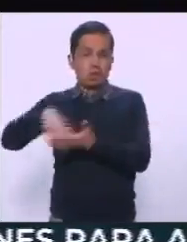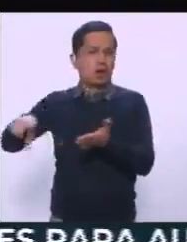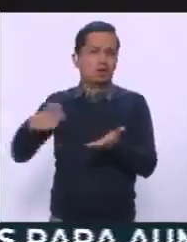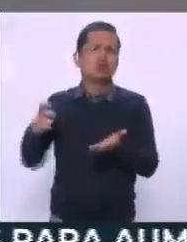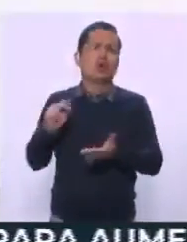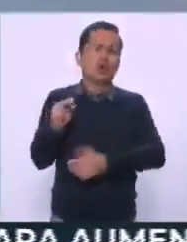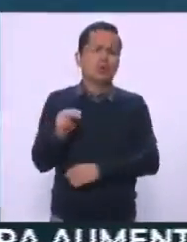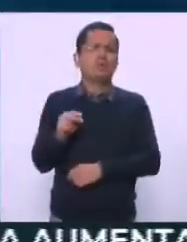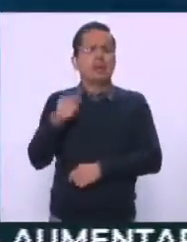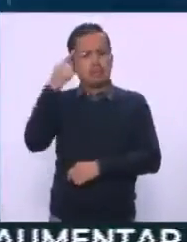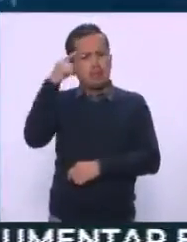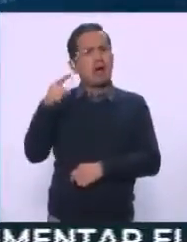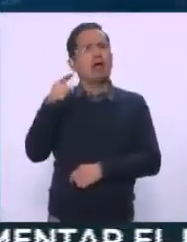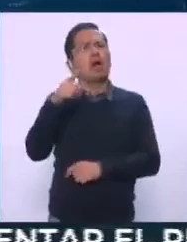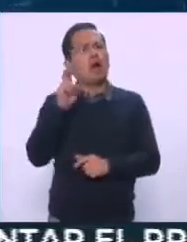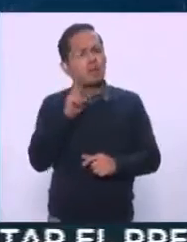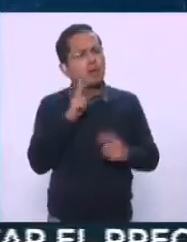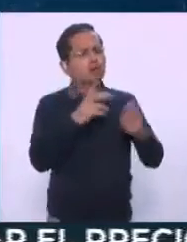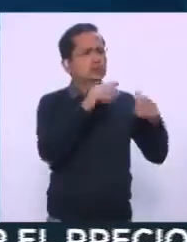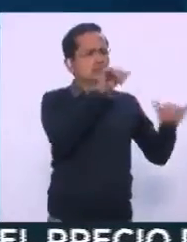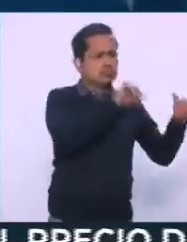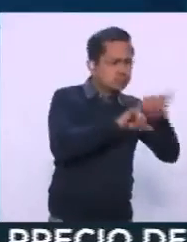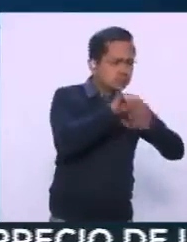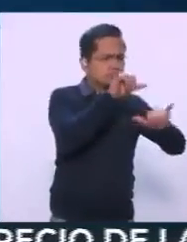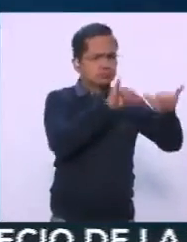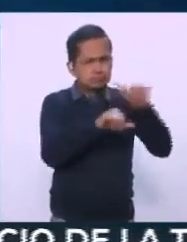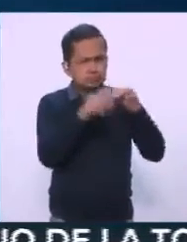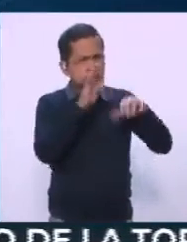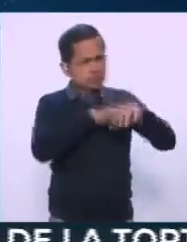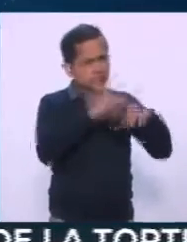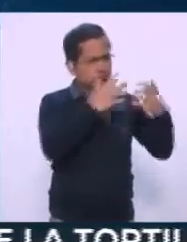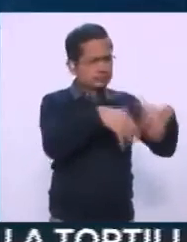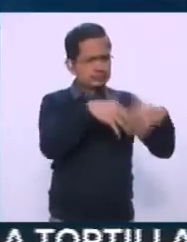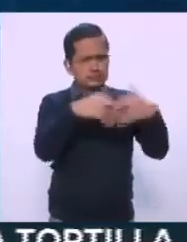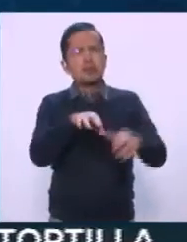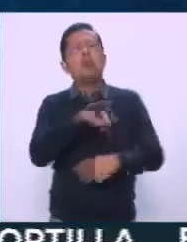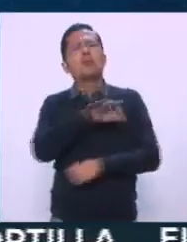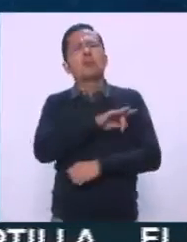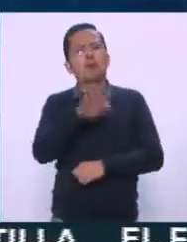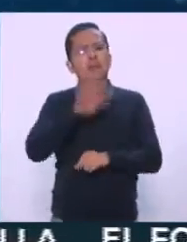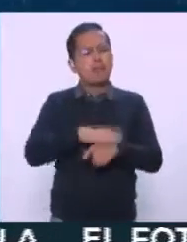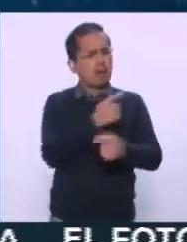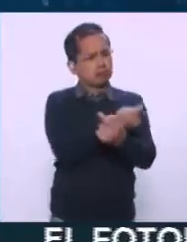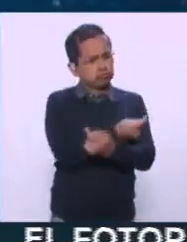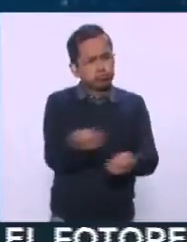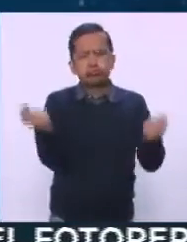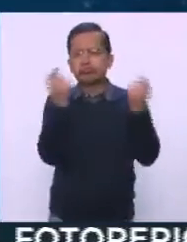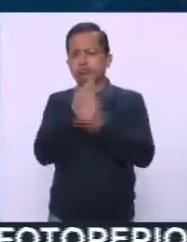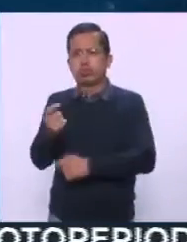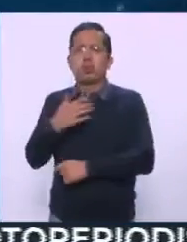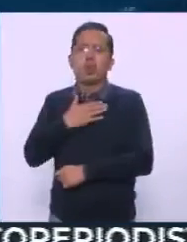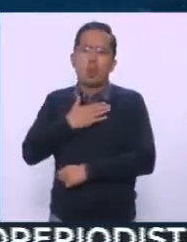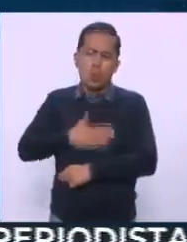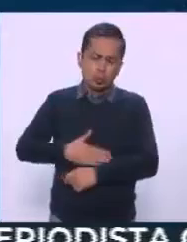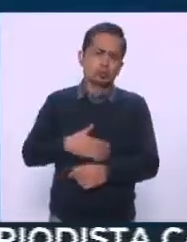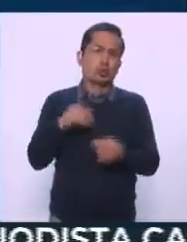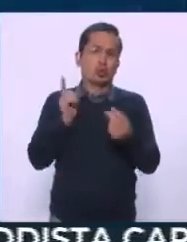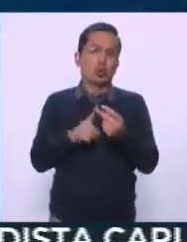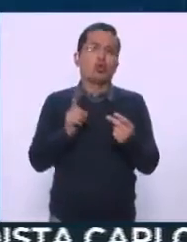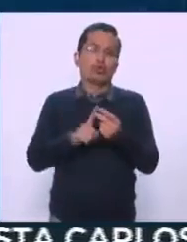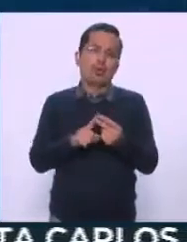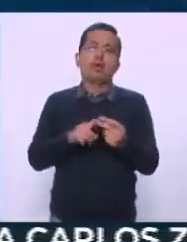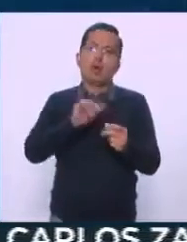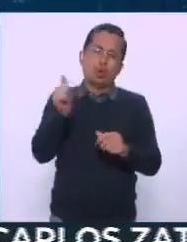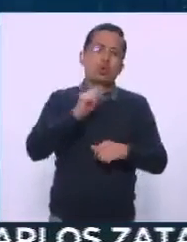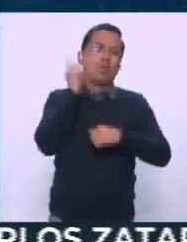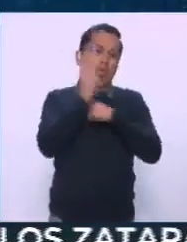permitir que conforme la producción se vaya escalando, pues se vaya distribuyendo de forma más equitativa, sobre todo en los países de ingreso medio,